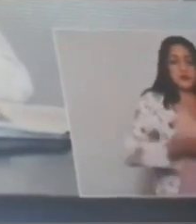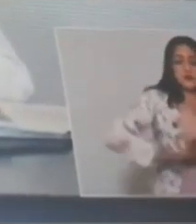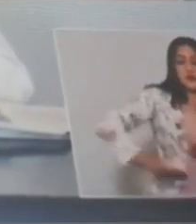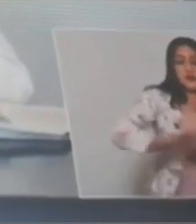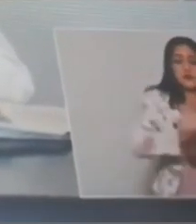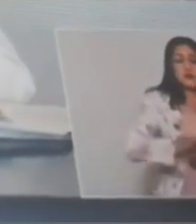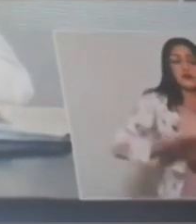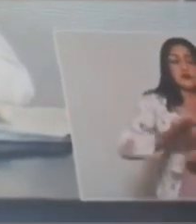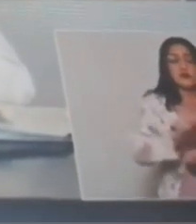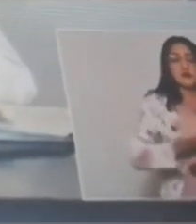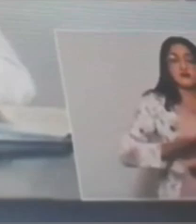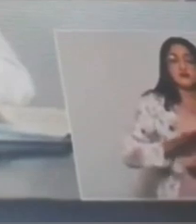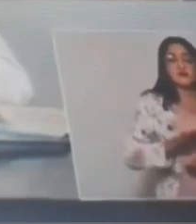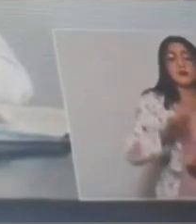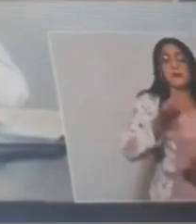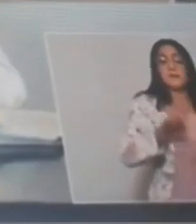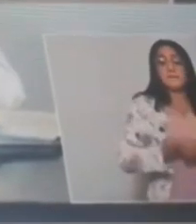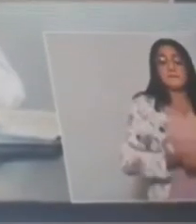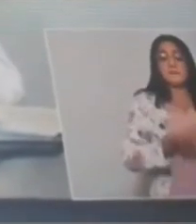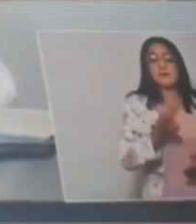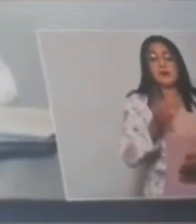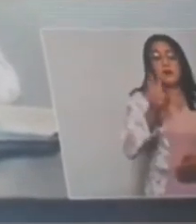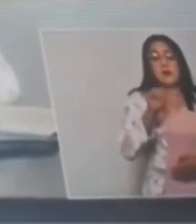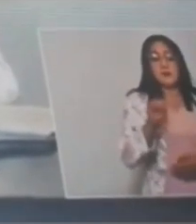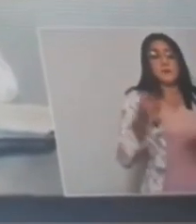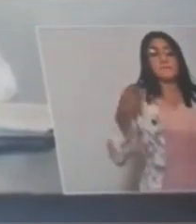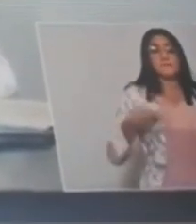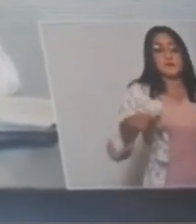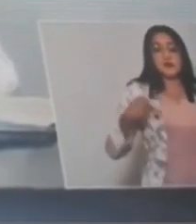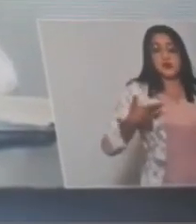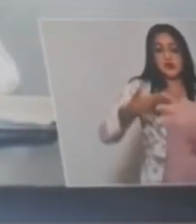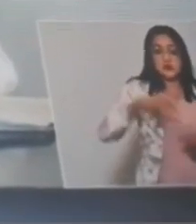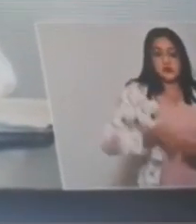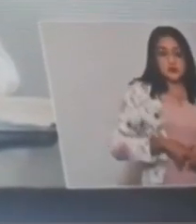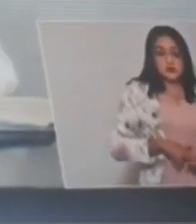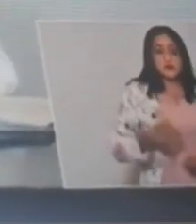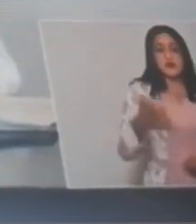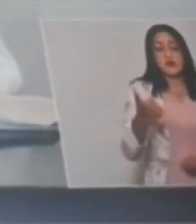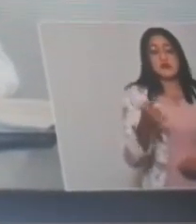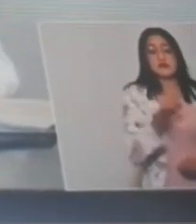sector, tenemos 1.009 pacientes hospitalizados y